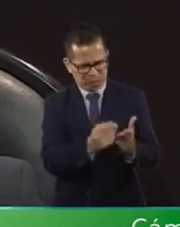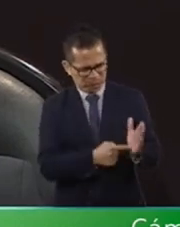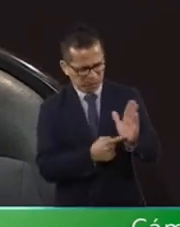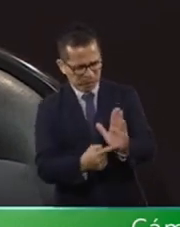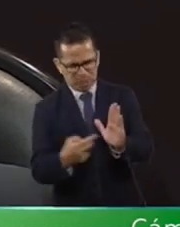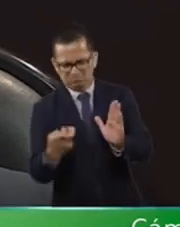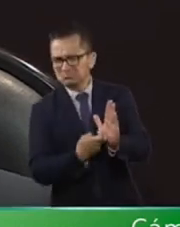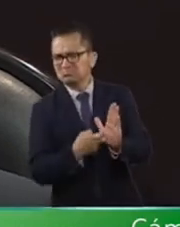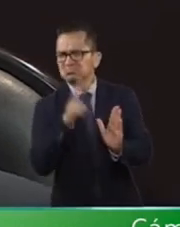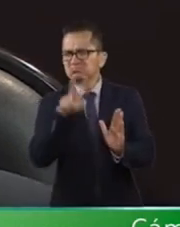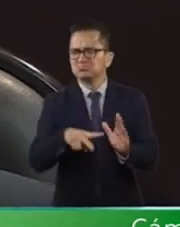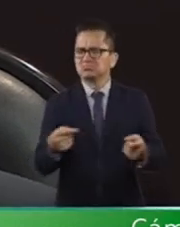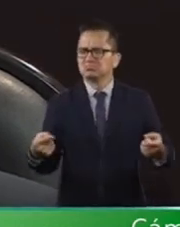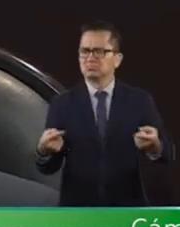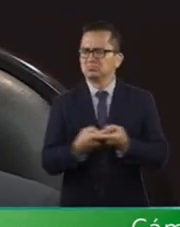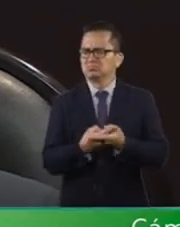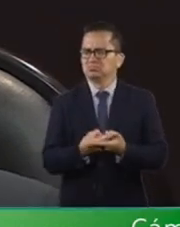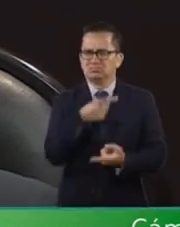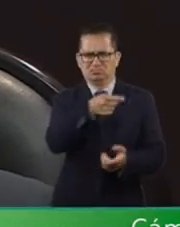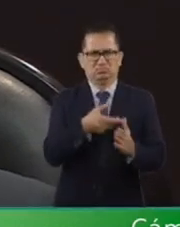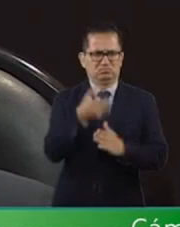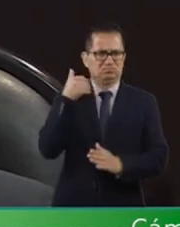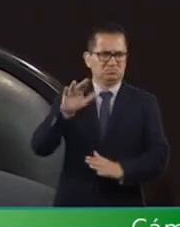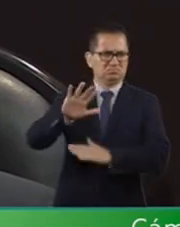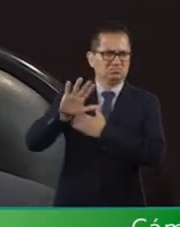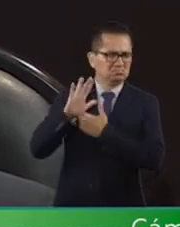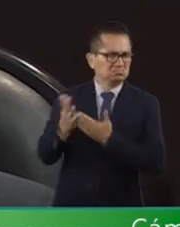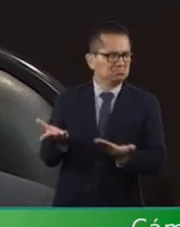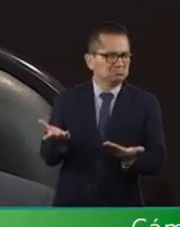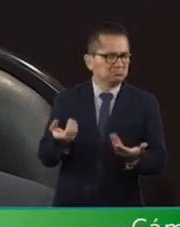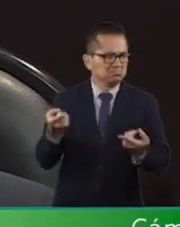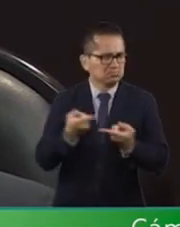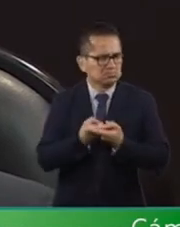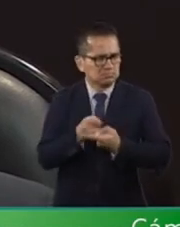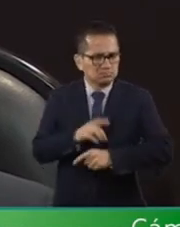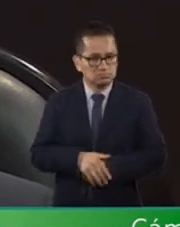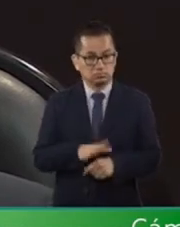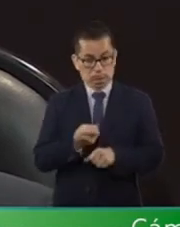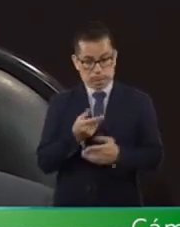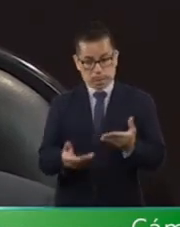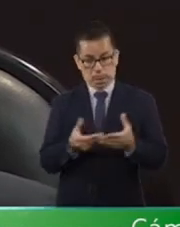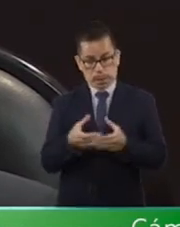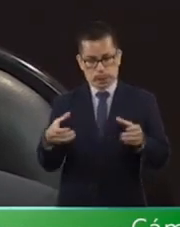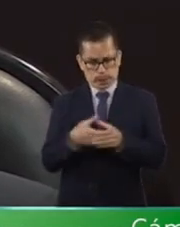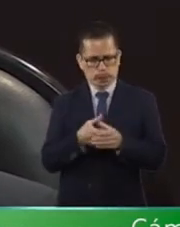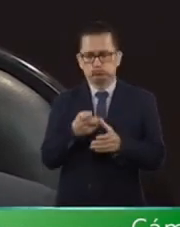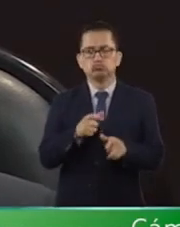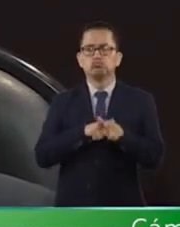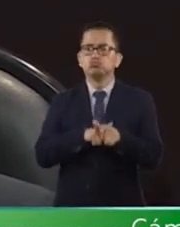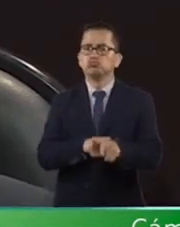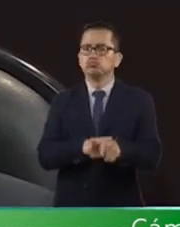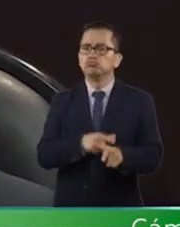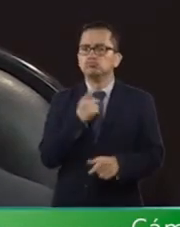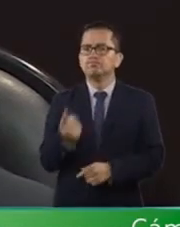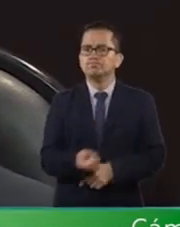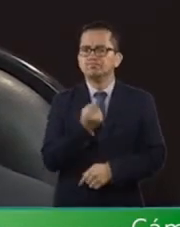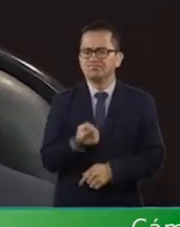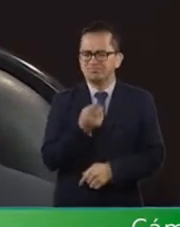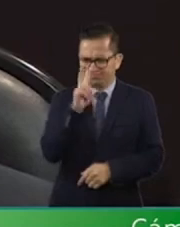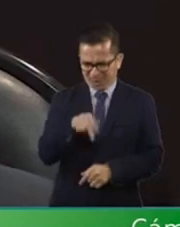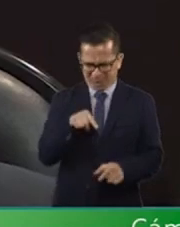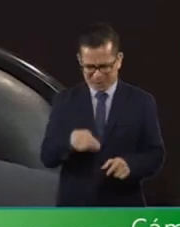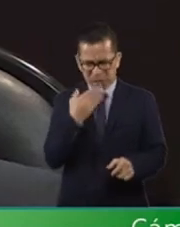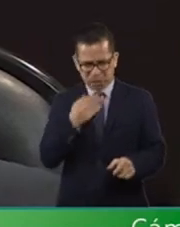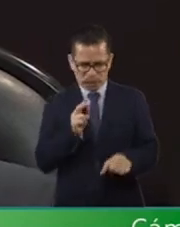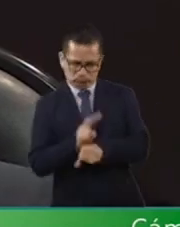promesa, pues hace permanente esta participación y elimina los escasos controles democráticos